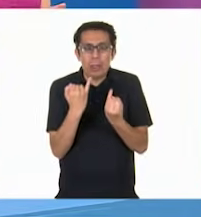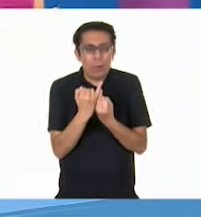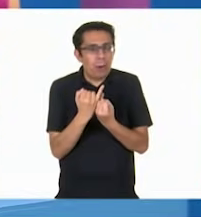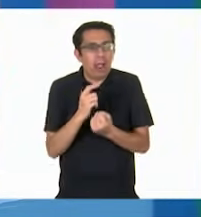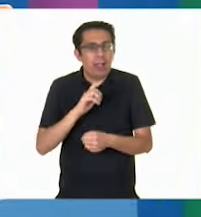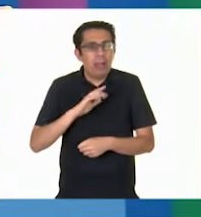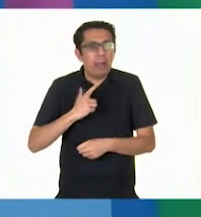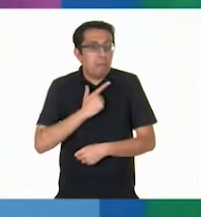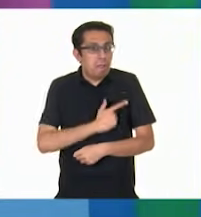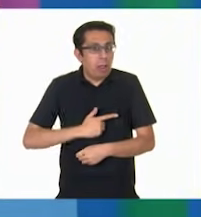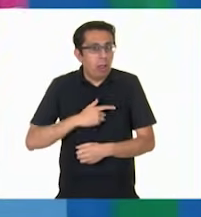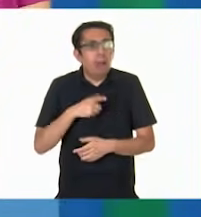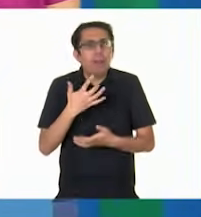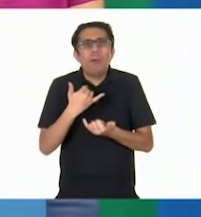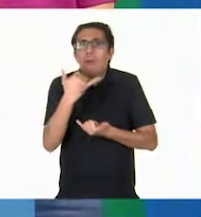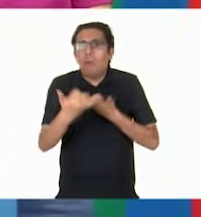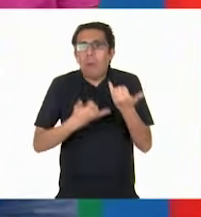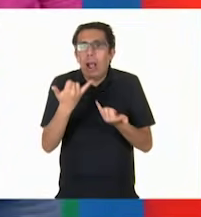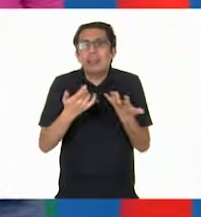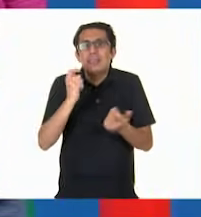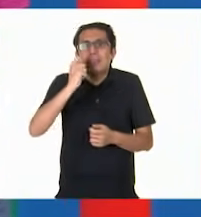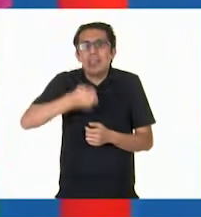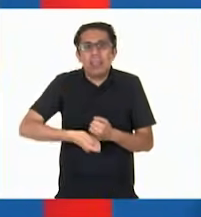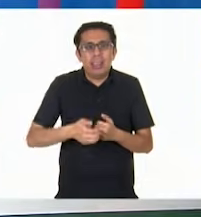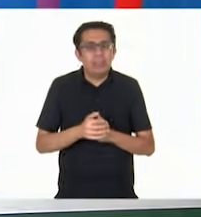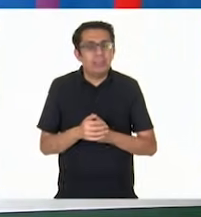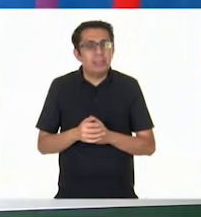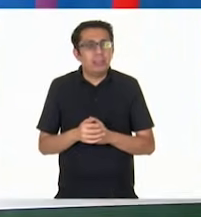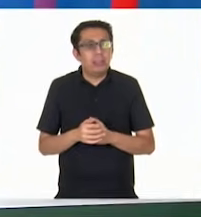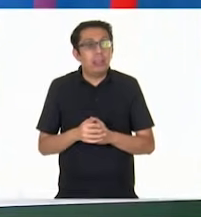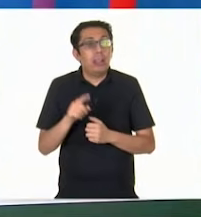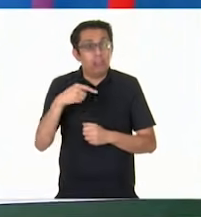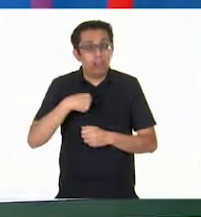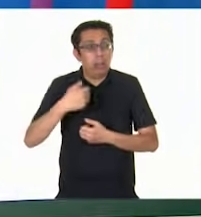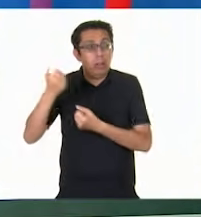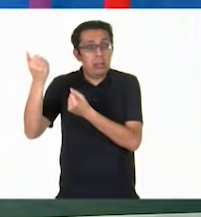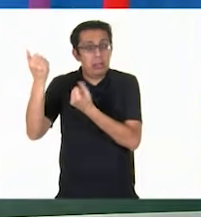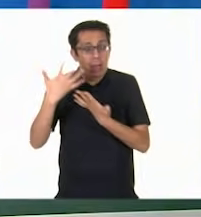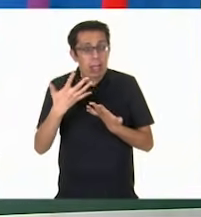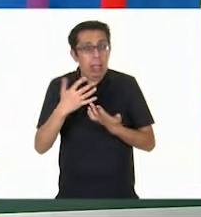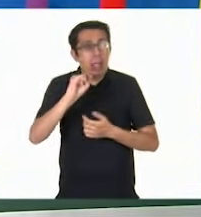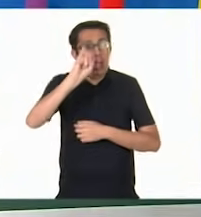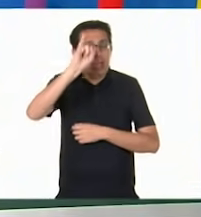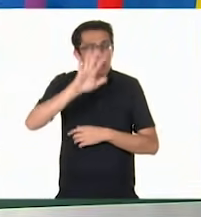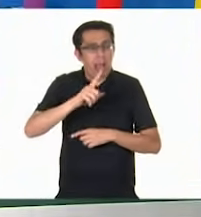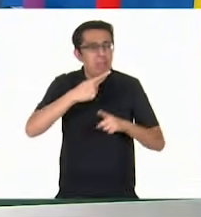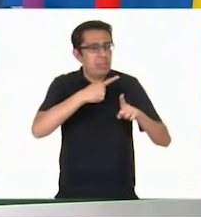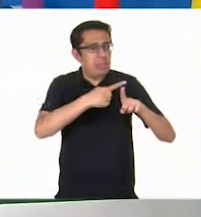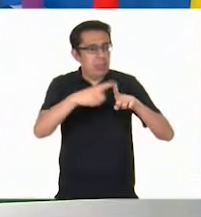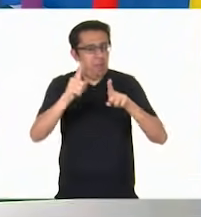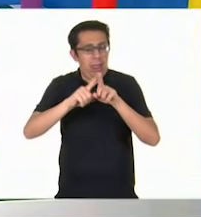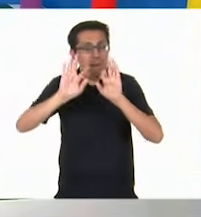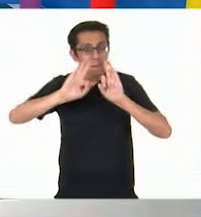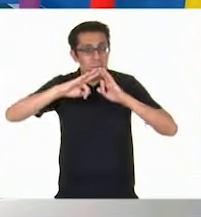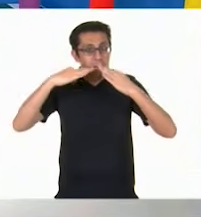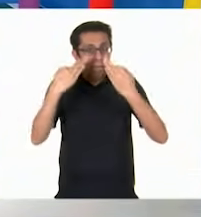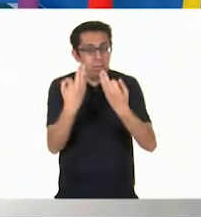juego vamos a realizar, maestro Adán? Traje estas imágenes de figuras geométricas